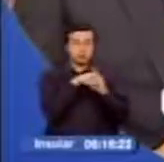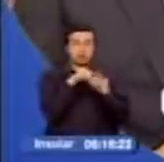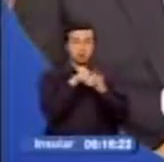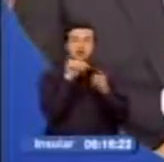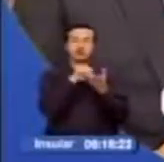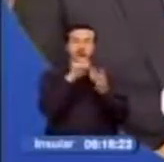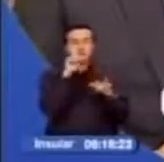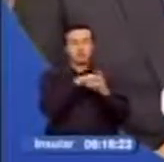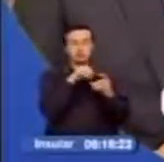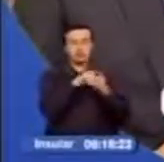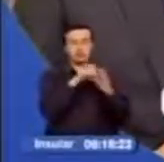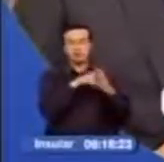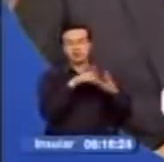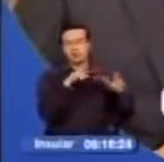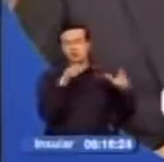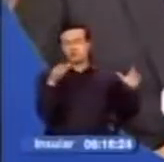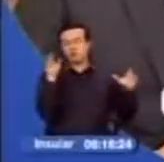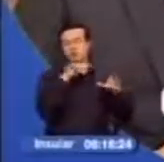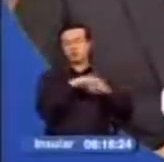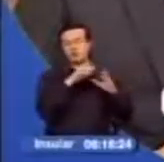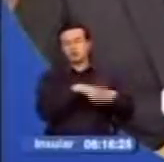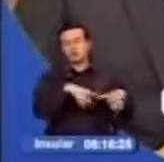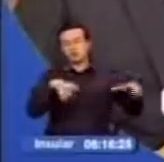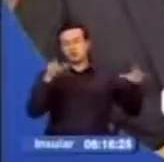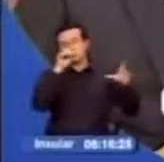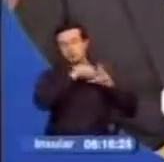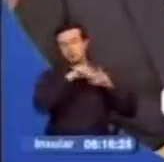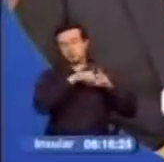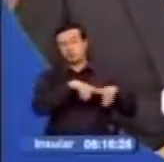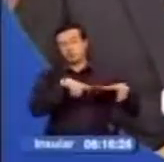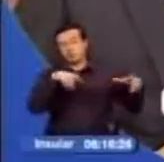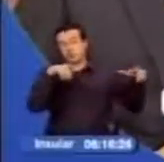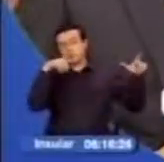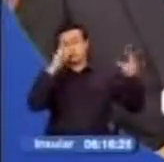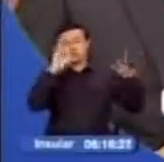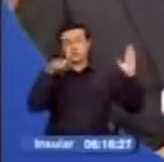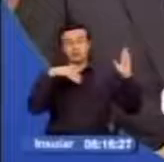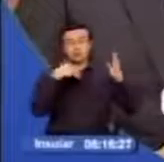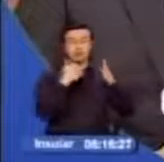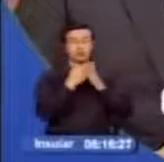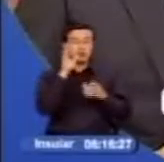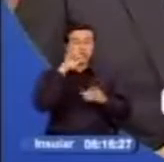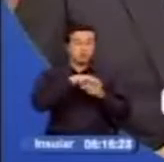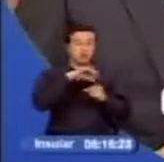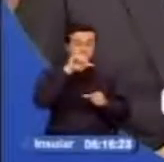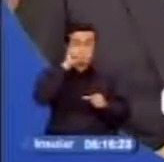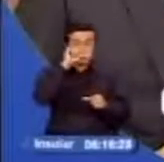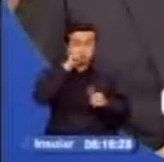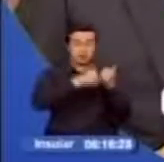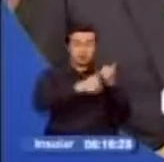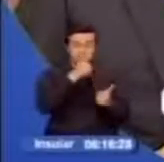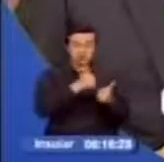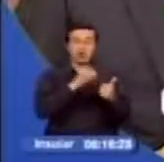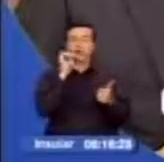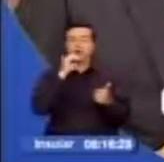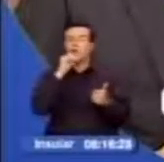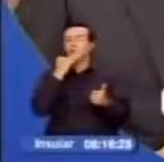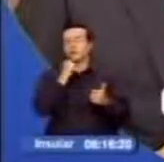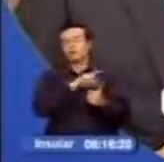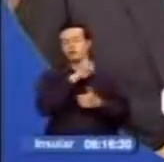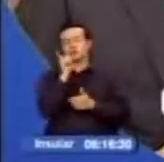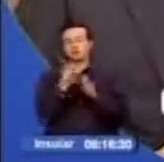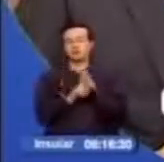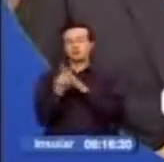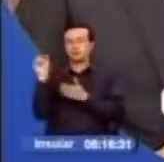amontonar recursos en los suburbios de las grandes ciudades para tener las canteras electorales, o nos vamos al desarrollo